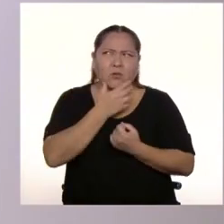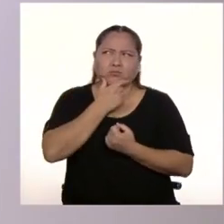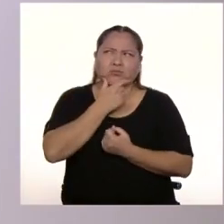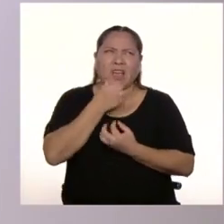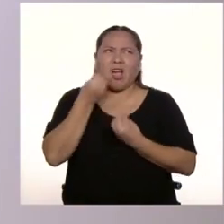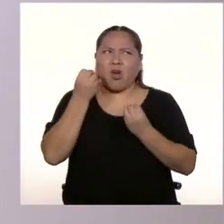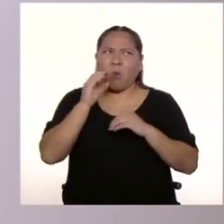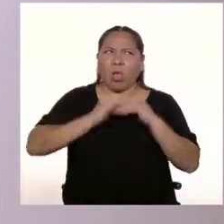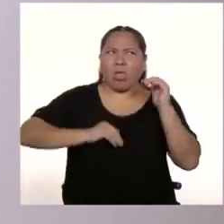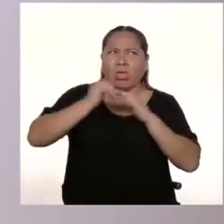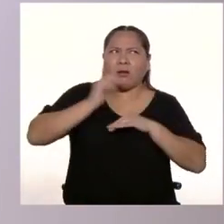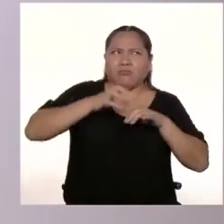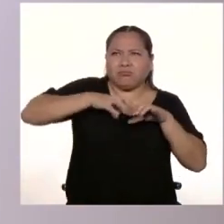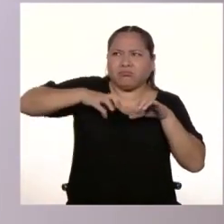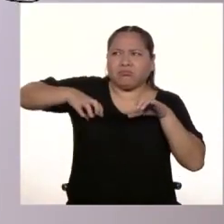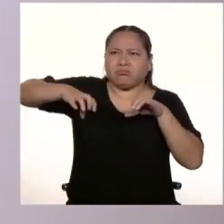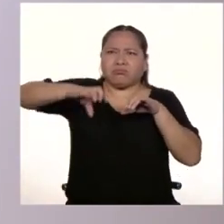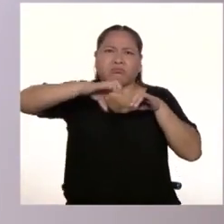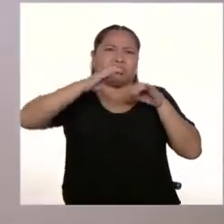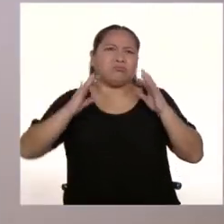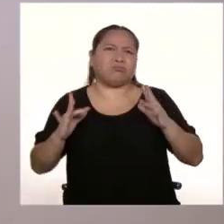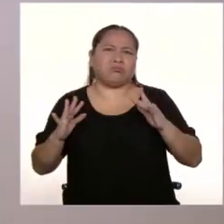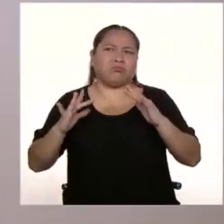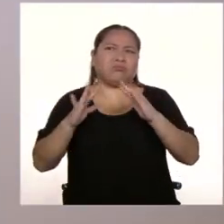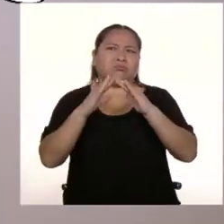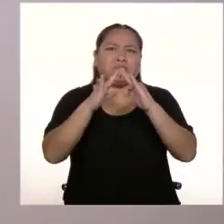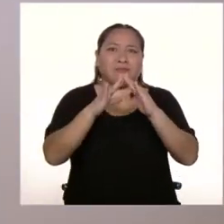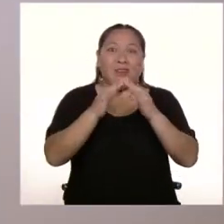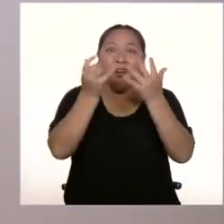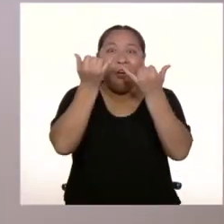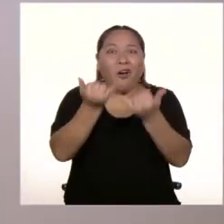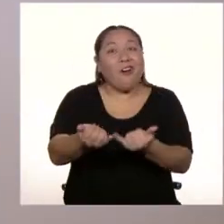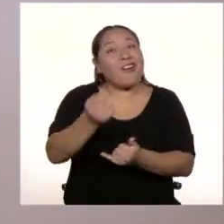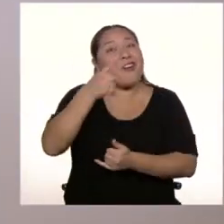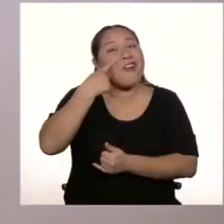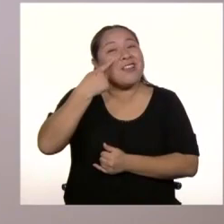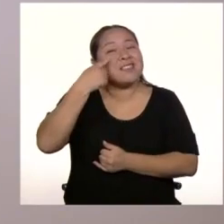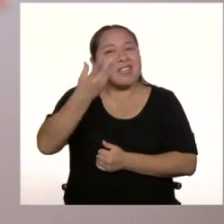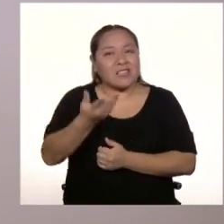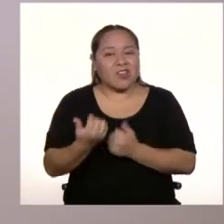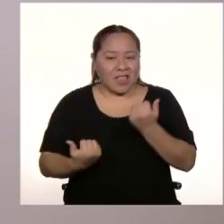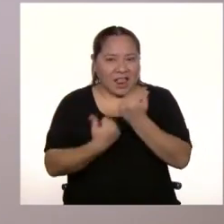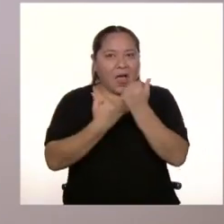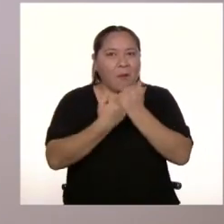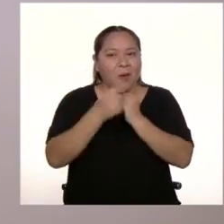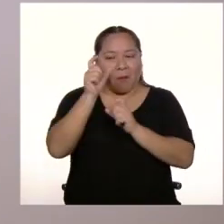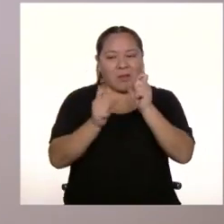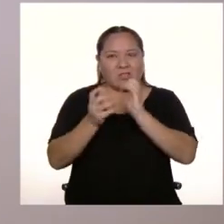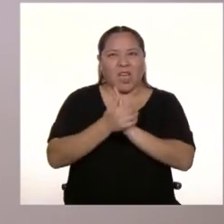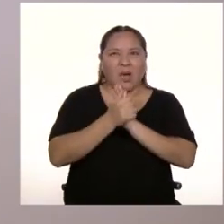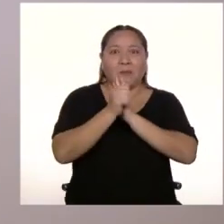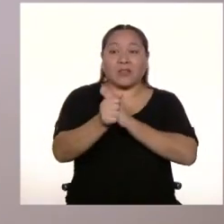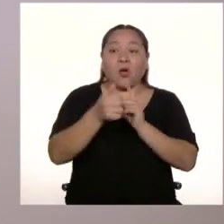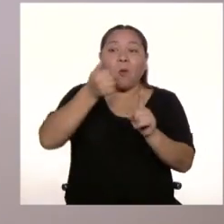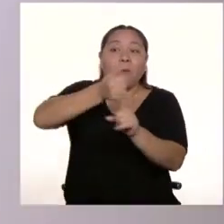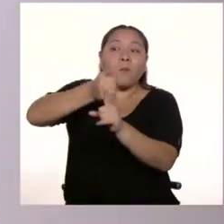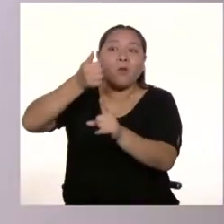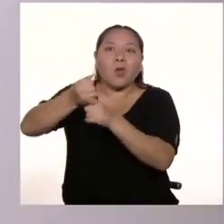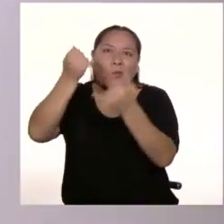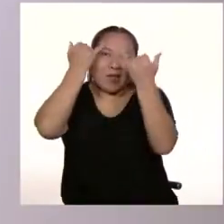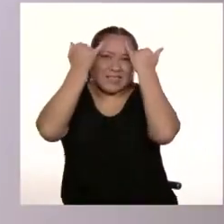los pobladores del Tahuantinsuyo para construirlo. Hoy lo descubrirás con el apoyo de expertos que tienen sus propias interpretaciones al